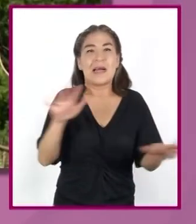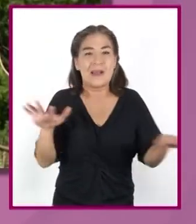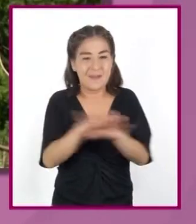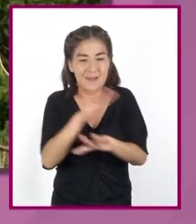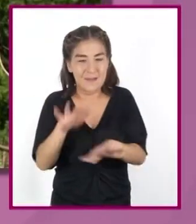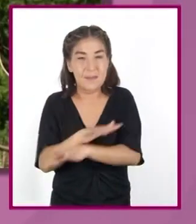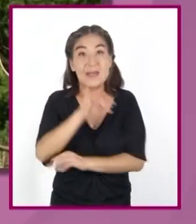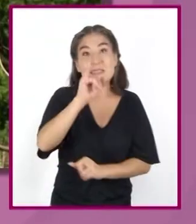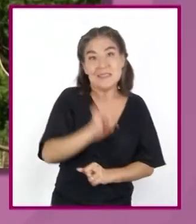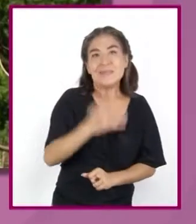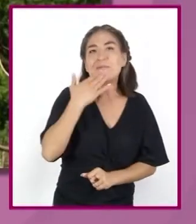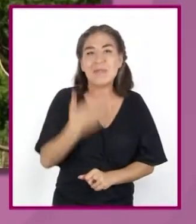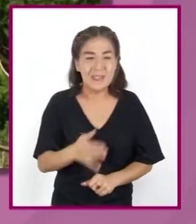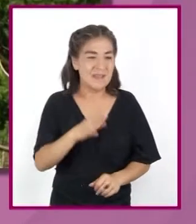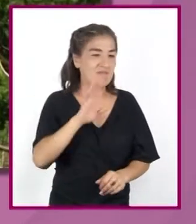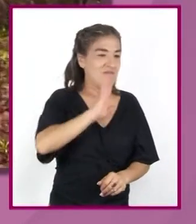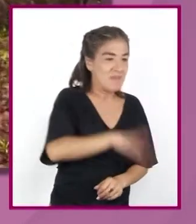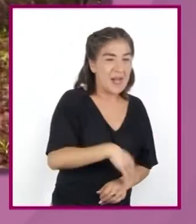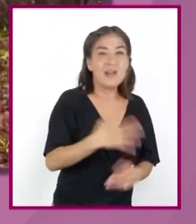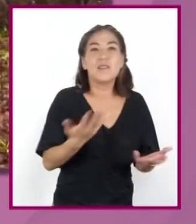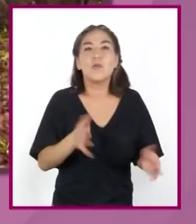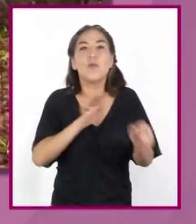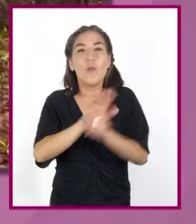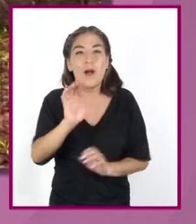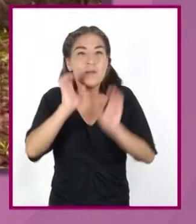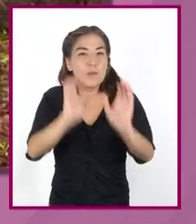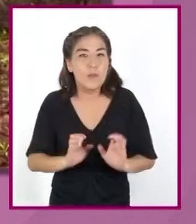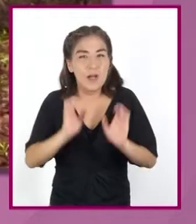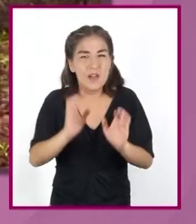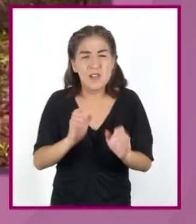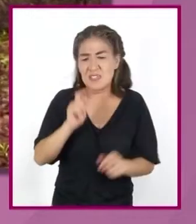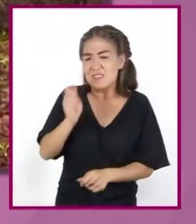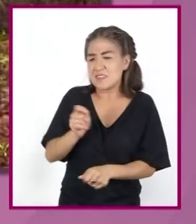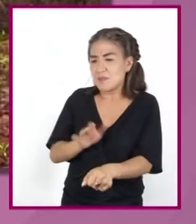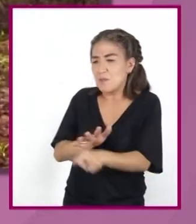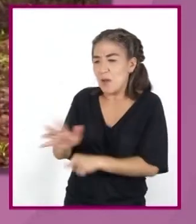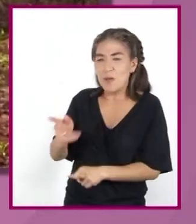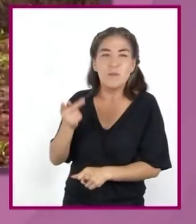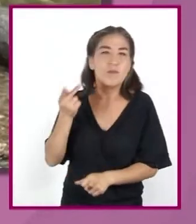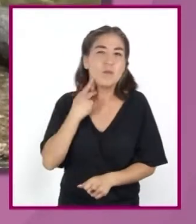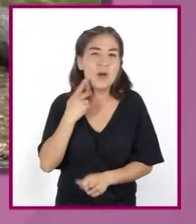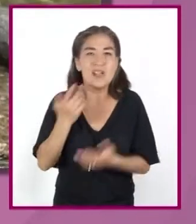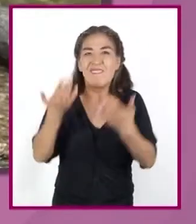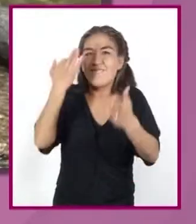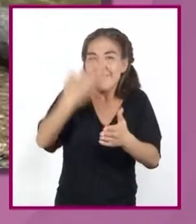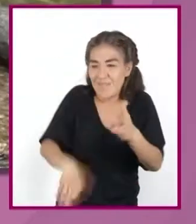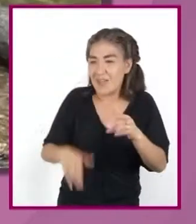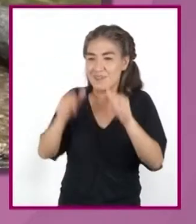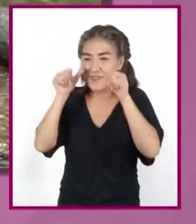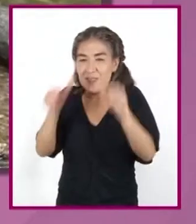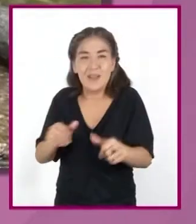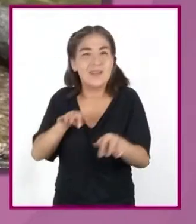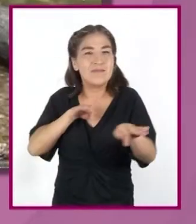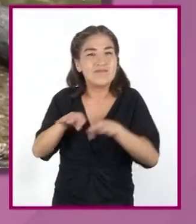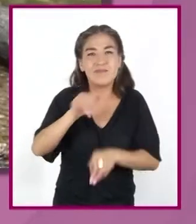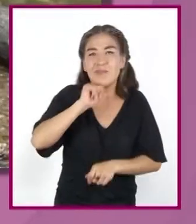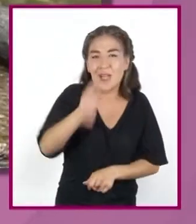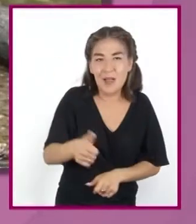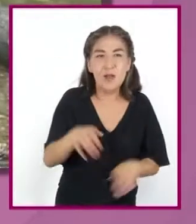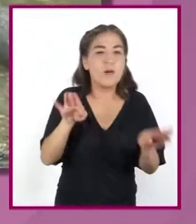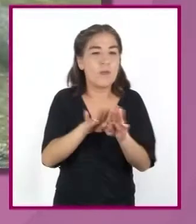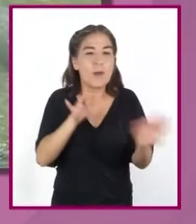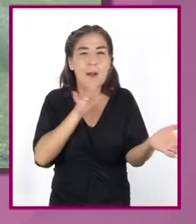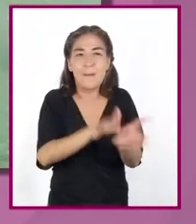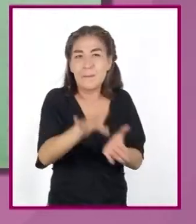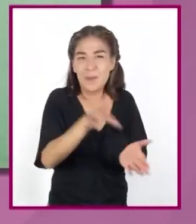qué sí hemos hecho bien, qué hemos conservado, cuáles son las políticas que no han trabajado, cómo podríamos transitar a la